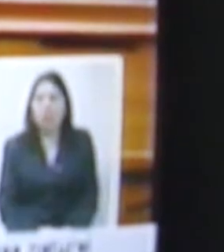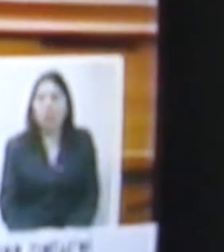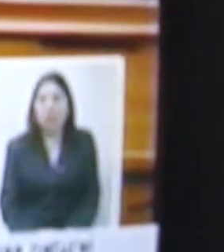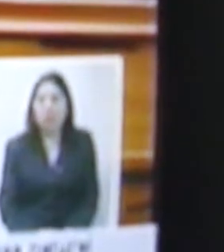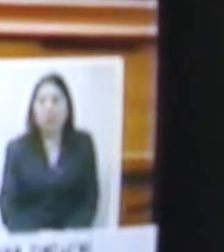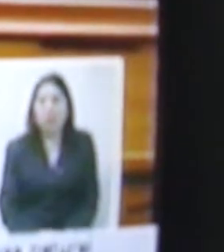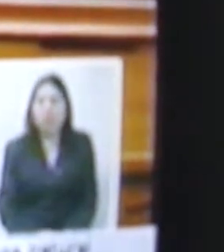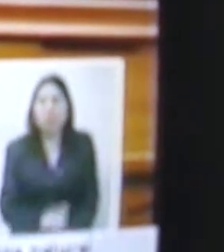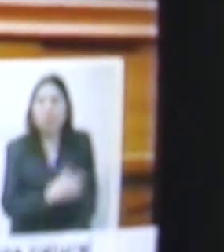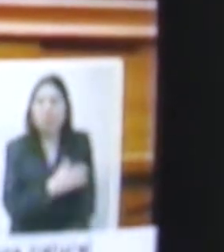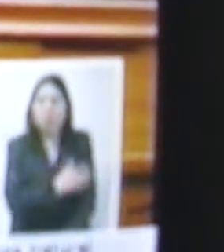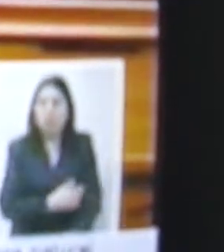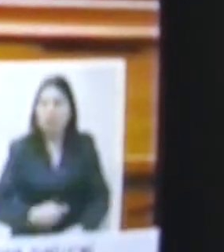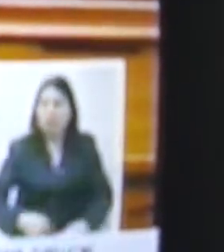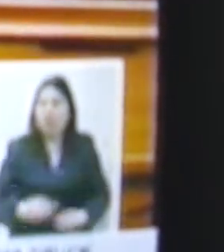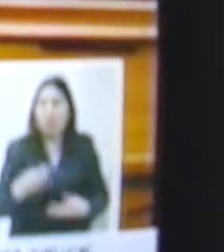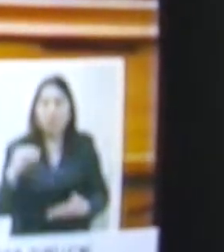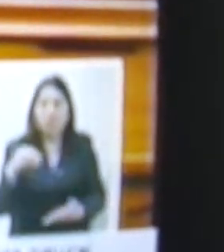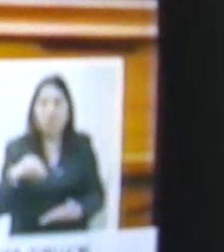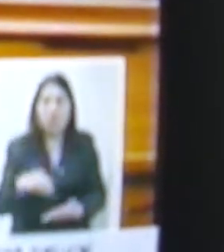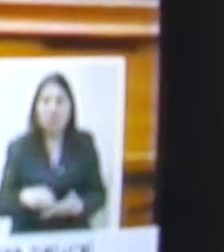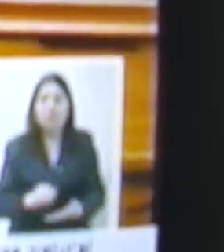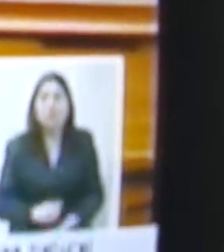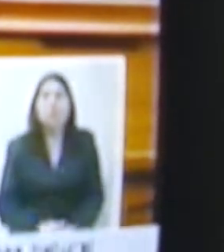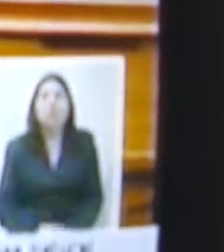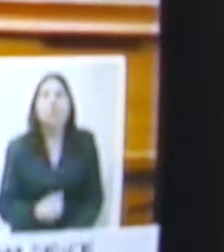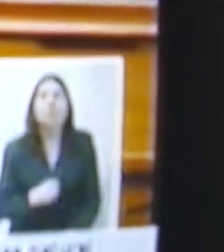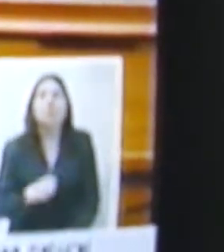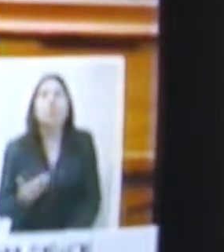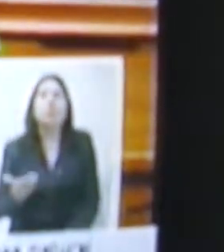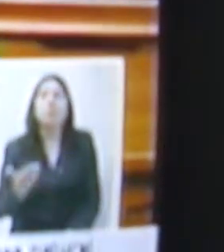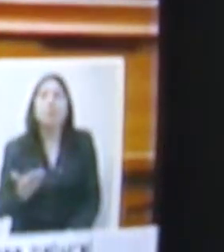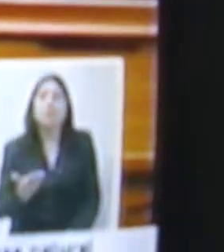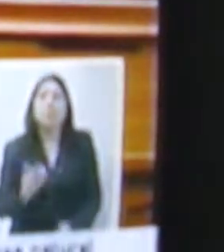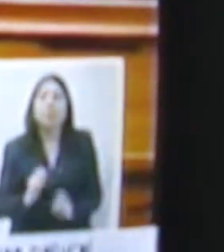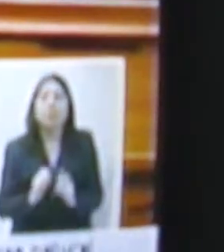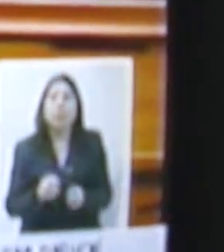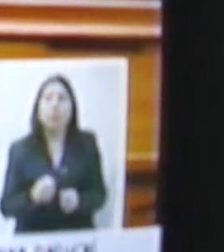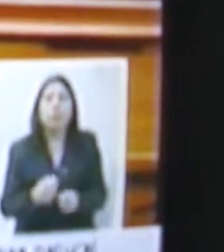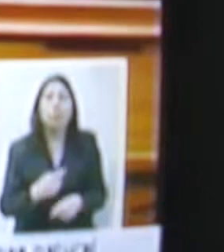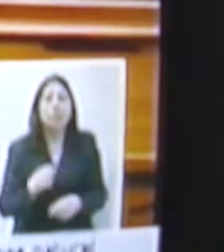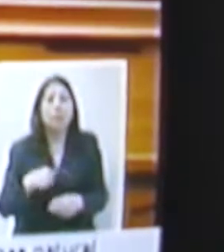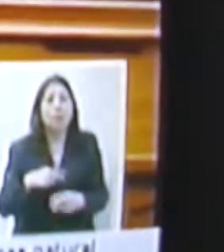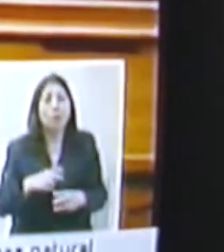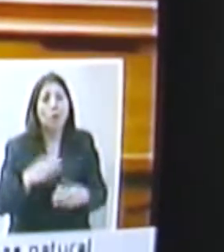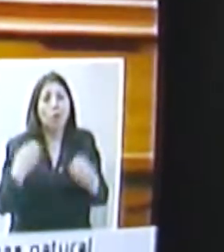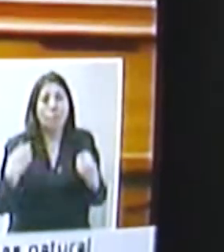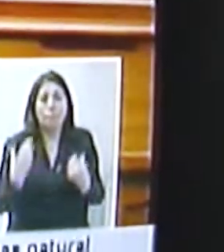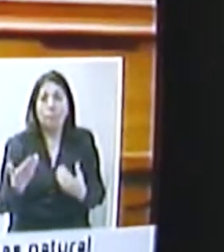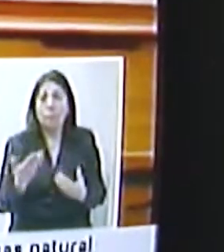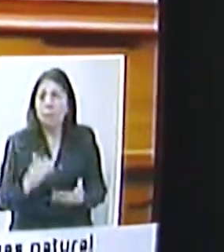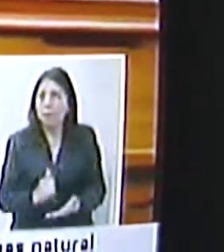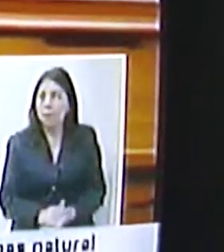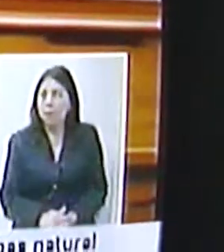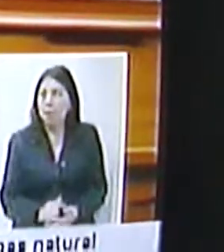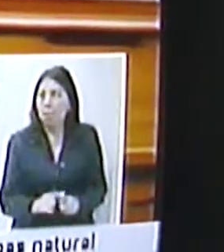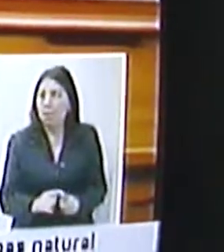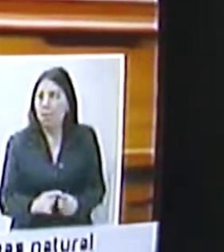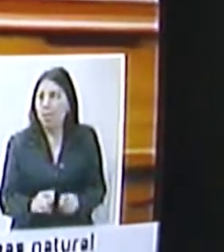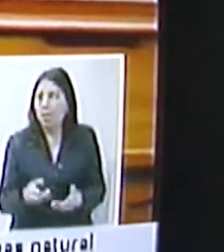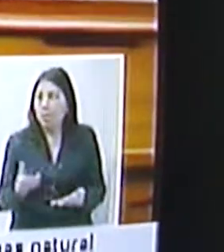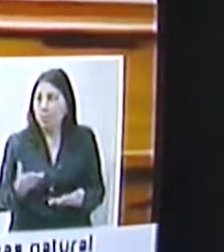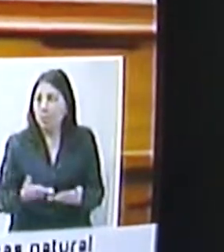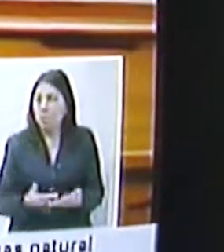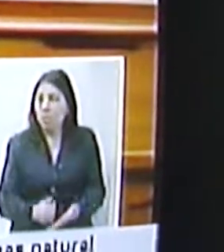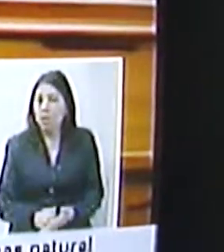al fragor de este debate y estas propuestas. Hemos pedido, hemos entregado desde nuestro despacho una moción para que se